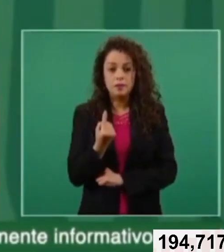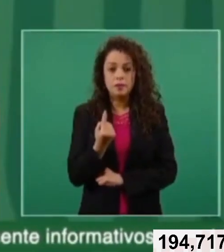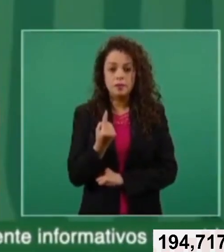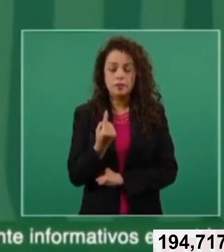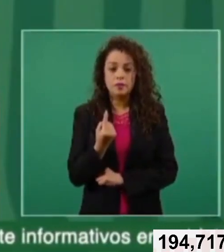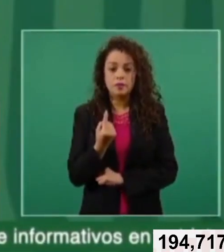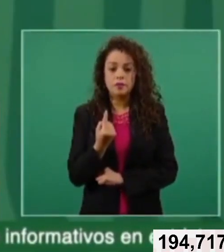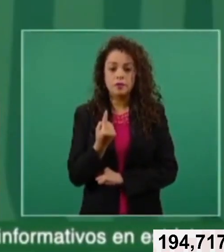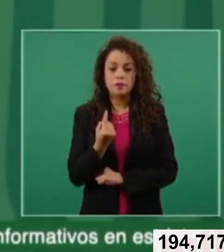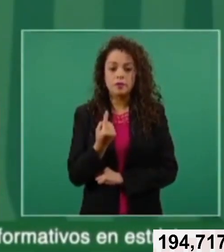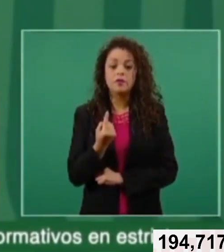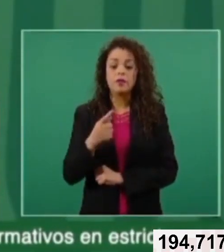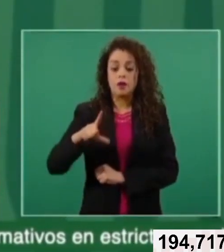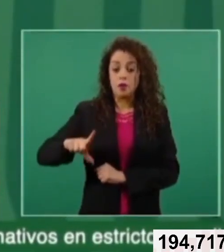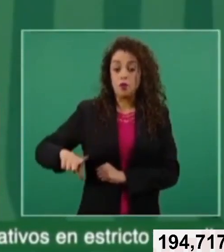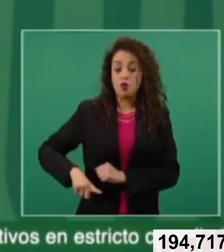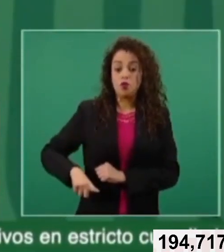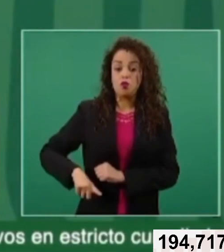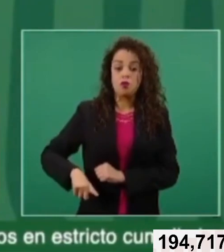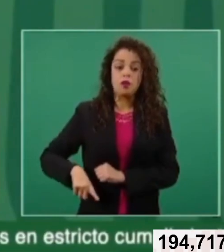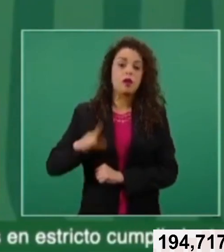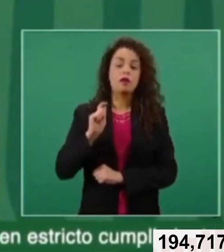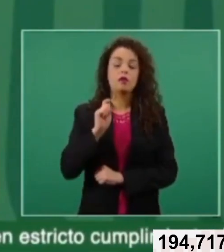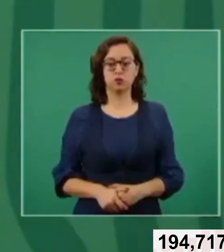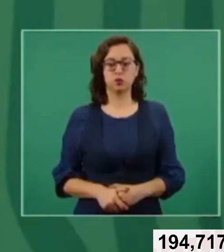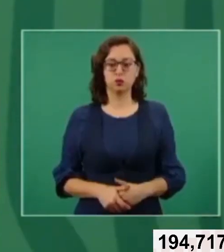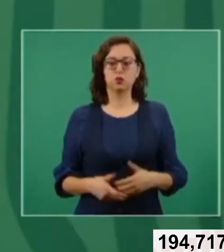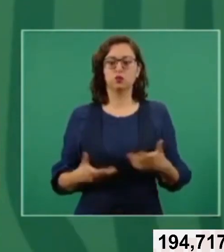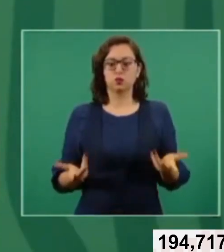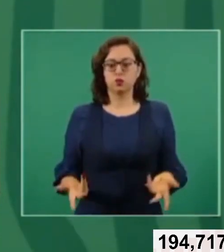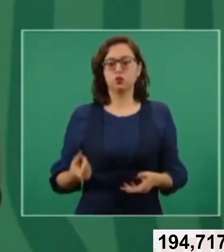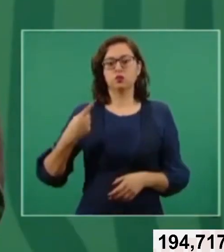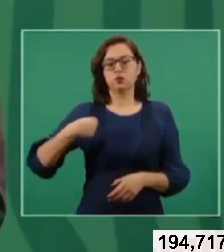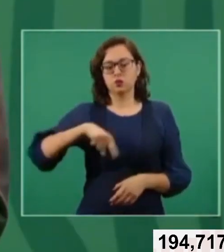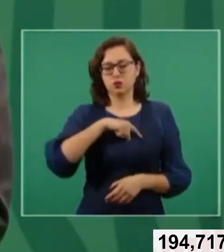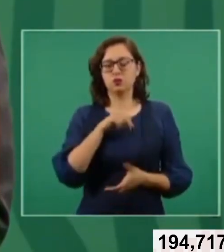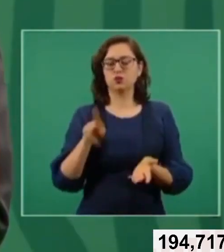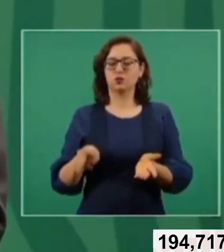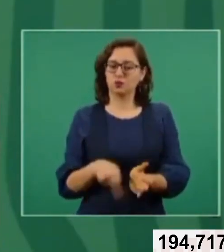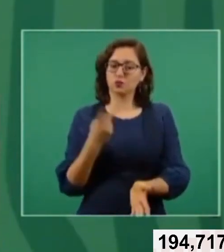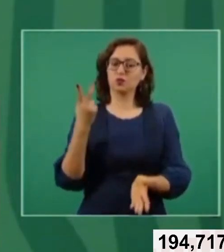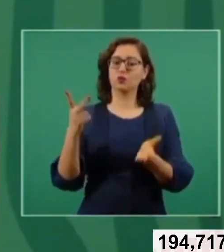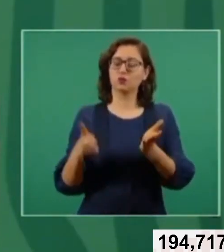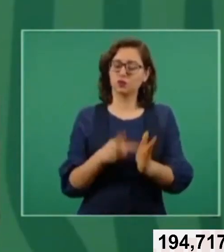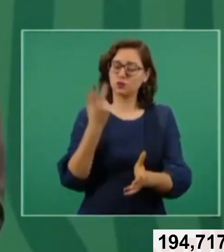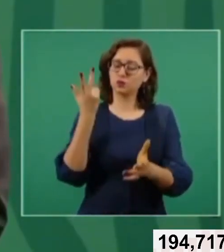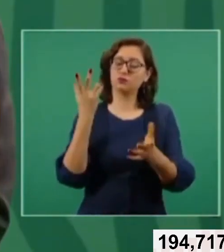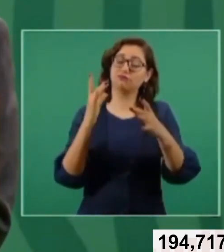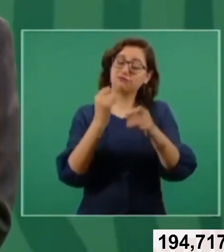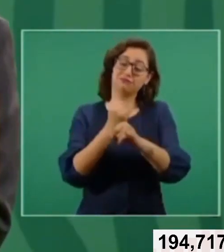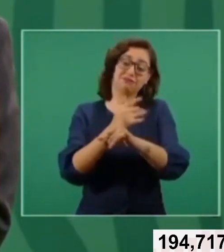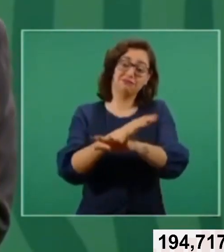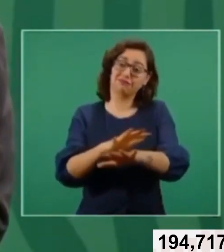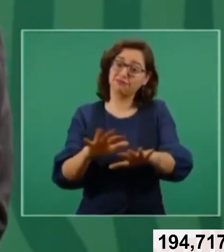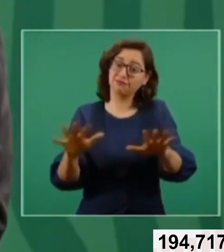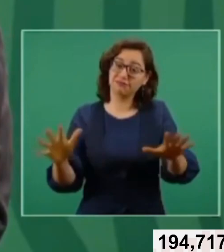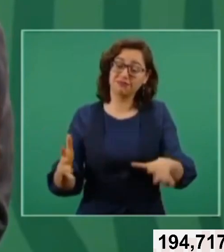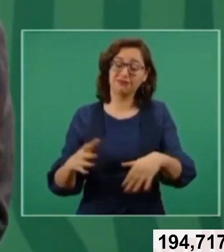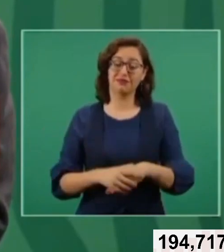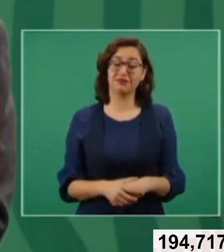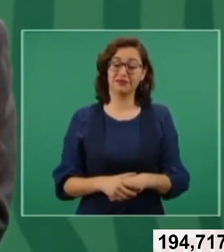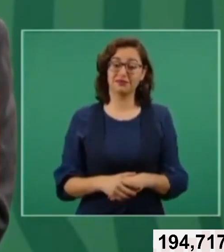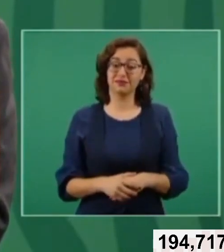así de tobillas educación pública otros electores miles trastornos descentralizados